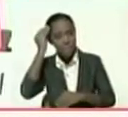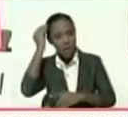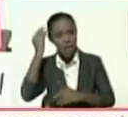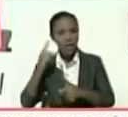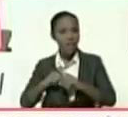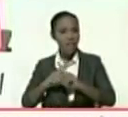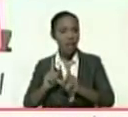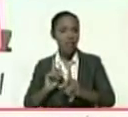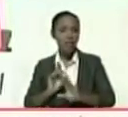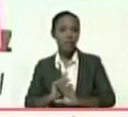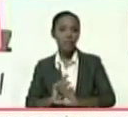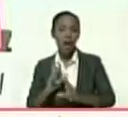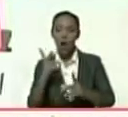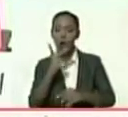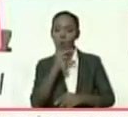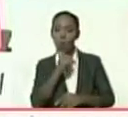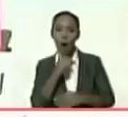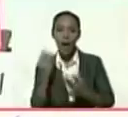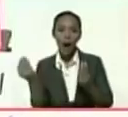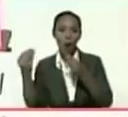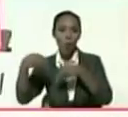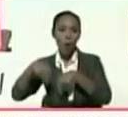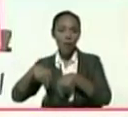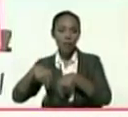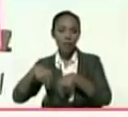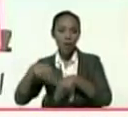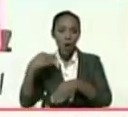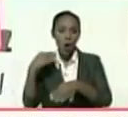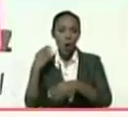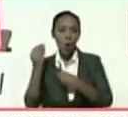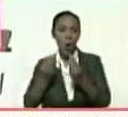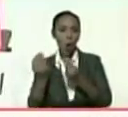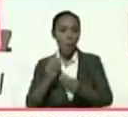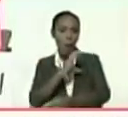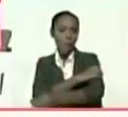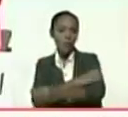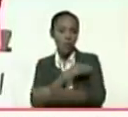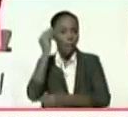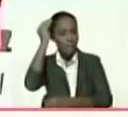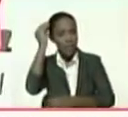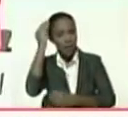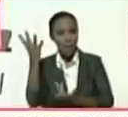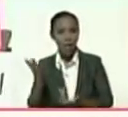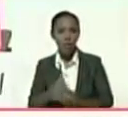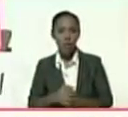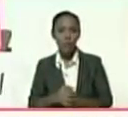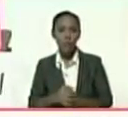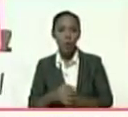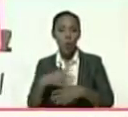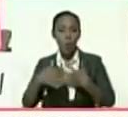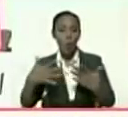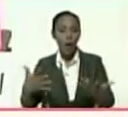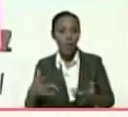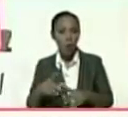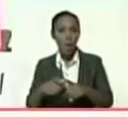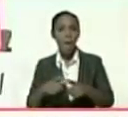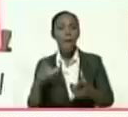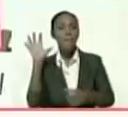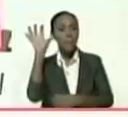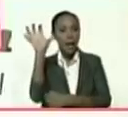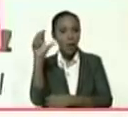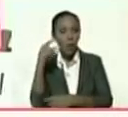con el fascismo. Aquí en Venezuela lo vimos. No recuerda el país cuando persiguieron a Tarek William